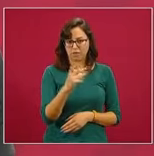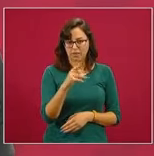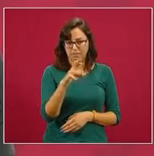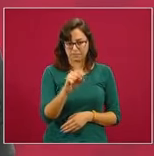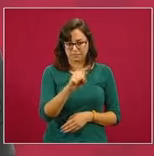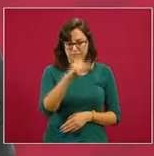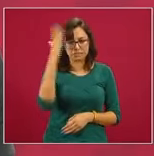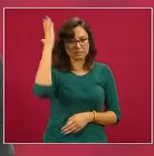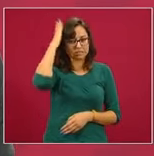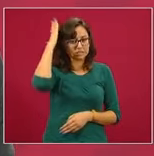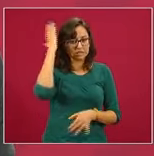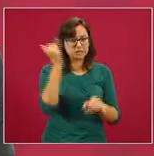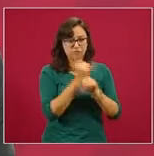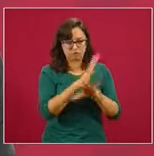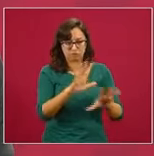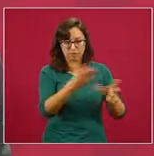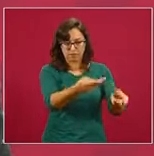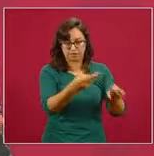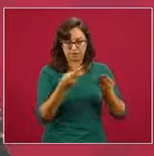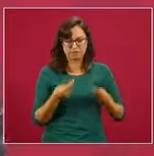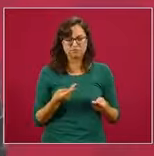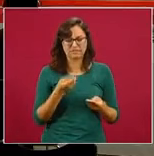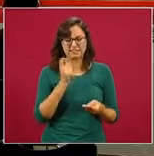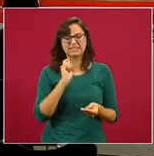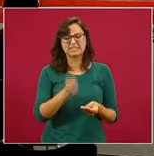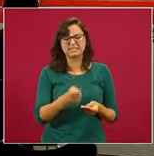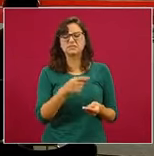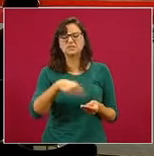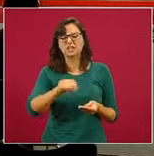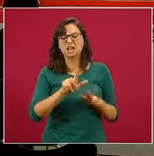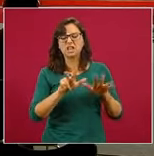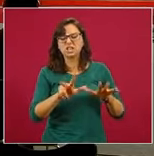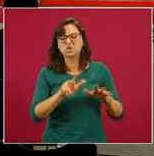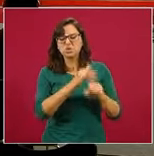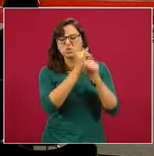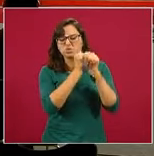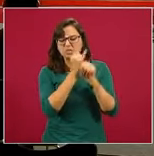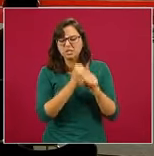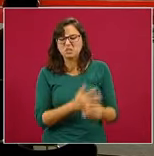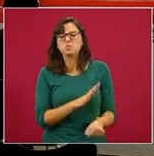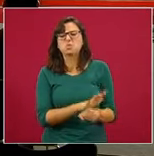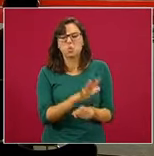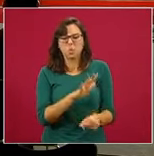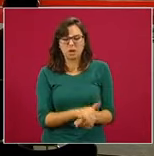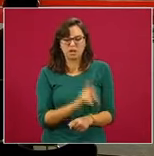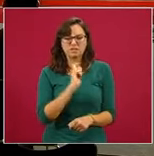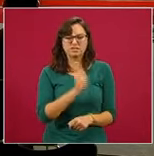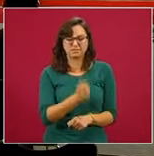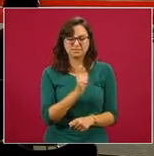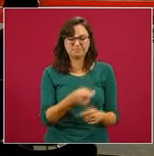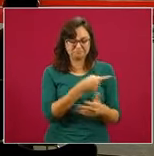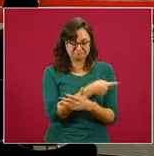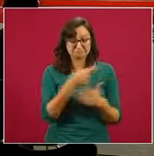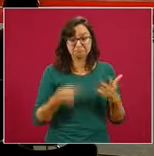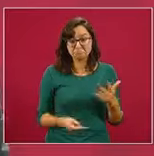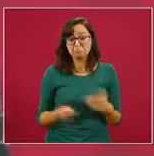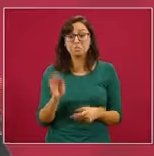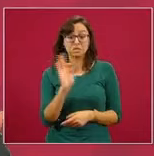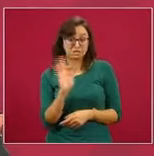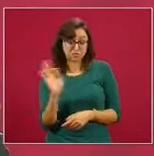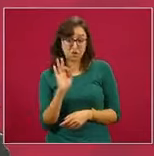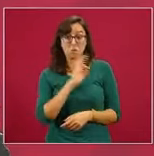amable de darme un informe sobre cuál es el estado que guardan y cuáles son los elementos que parecieran